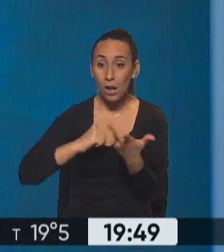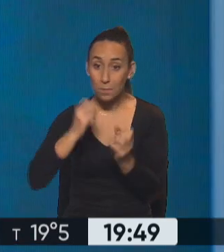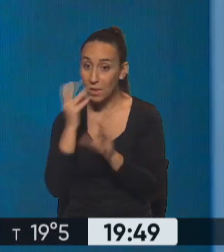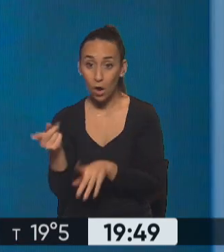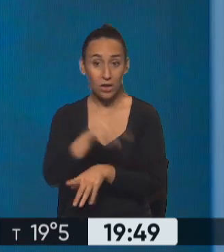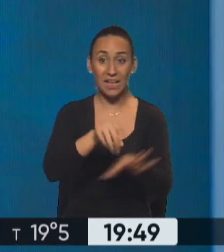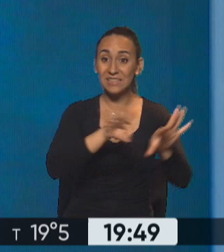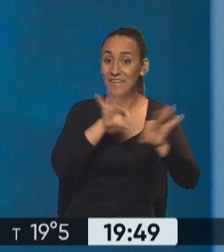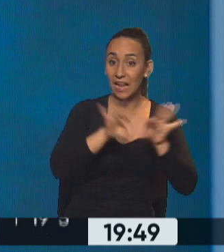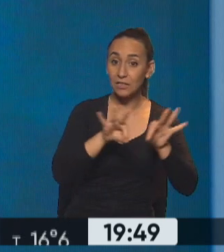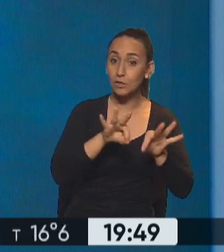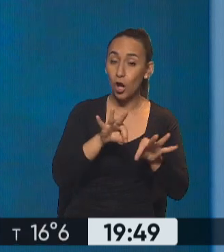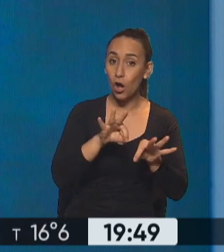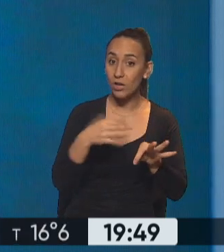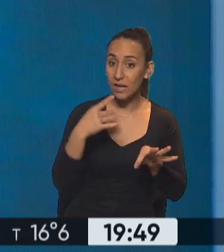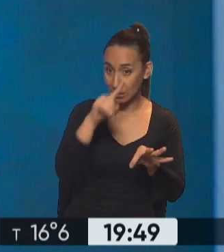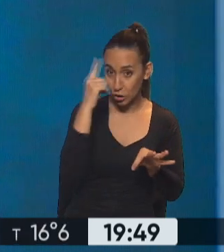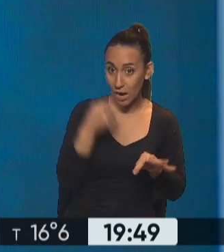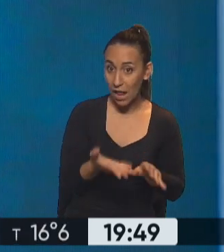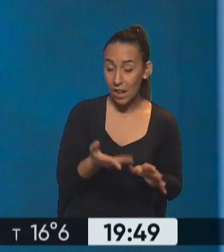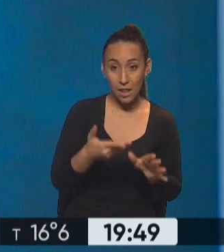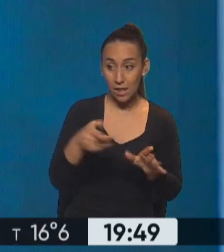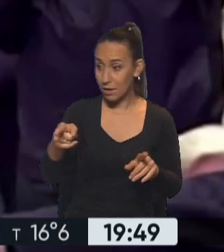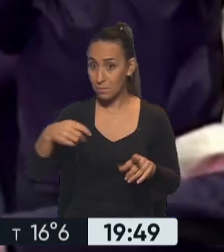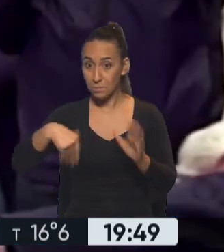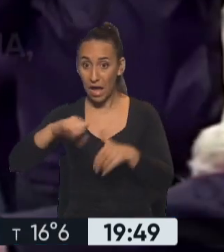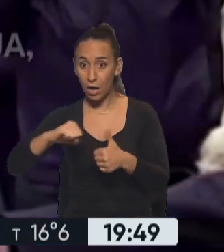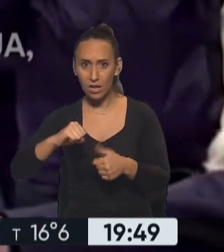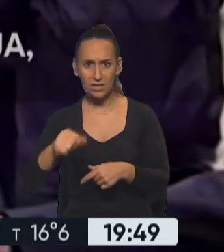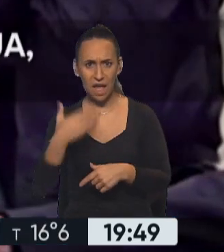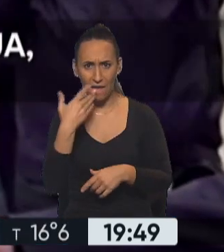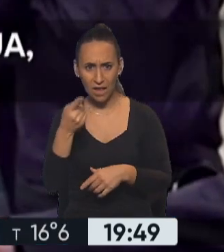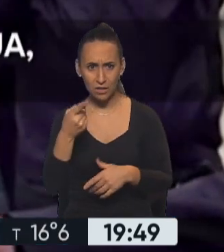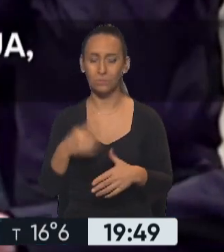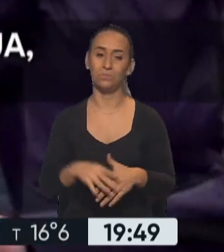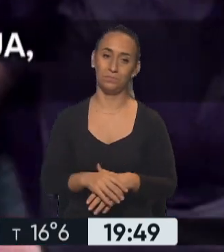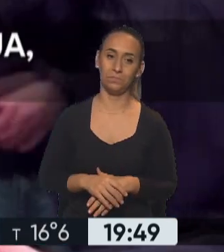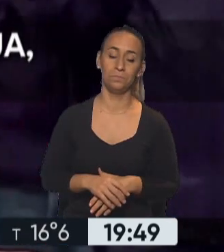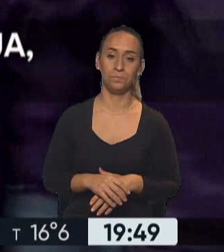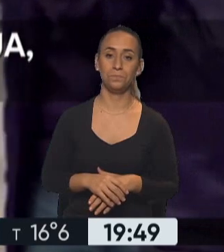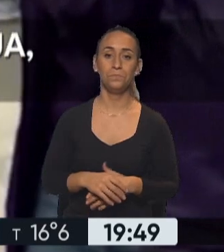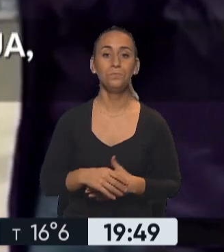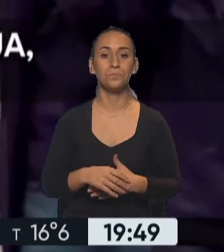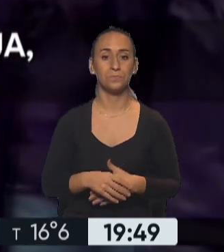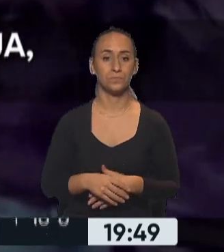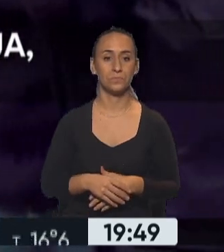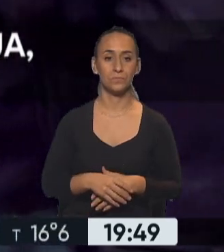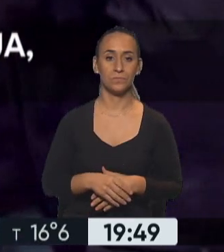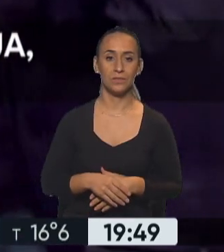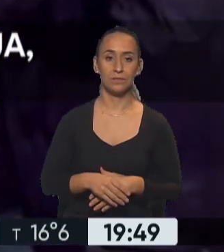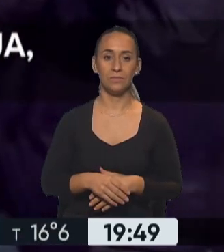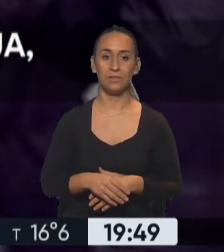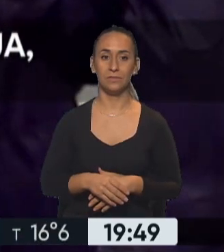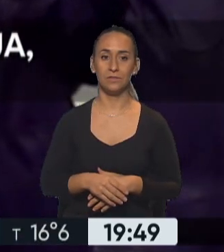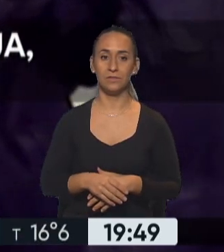hombre crack habla? ¿Tenés algo que hable, no? A ver, no sé si está allí. ¿Tenés hablando? ¿Tenés algo? Sí. A ver, ¿no? Very happy for